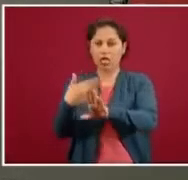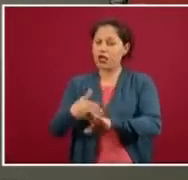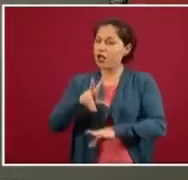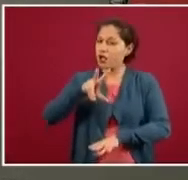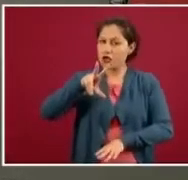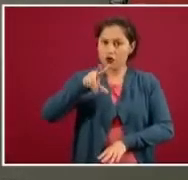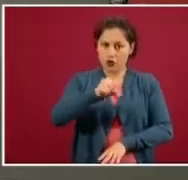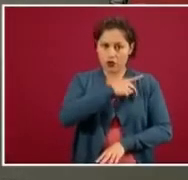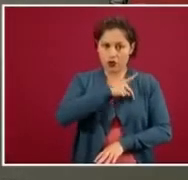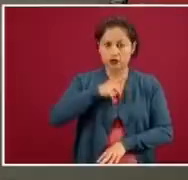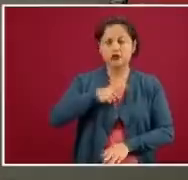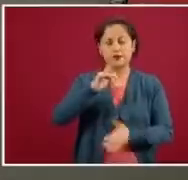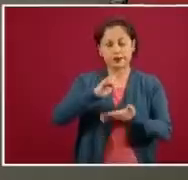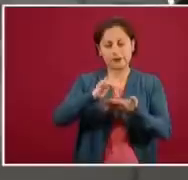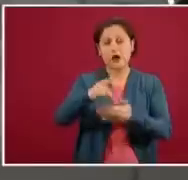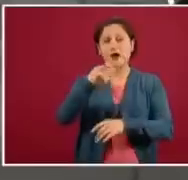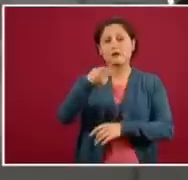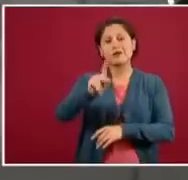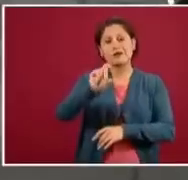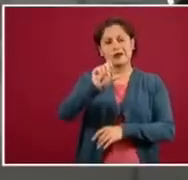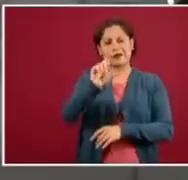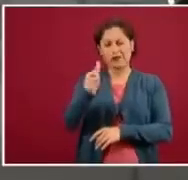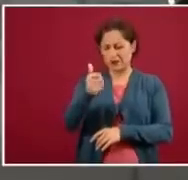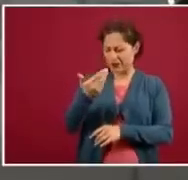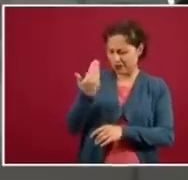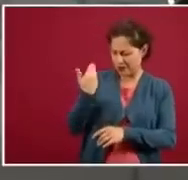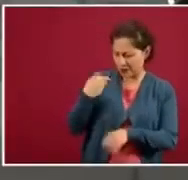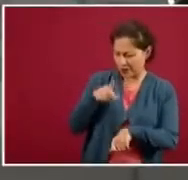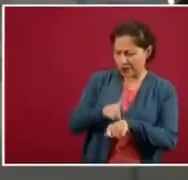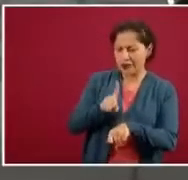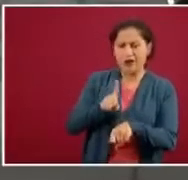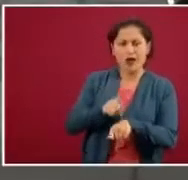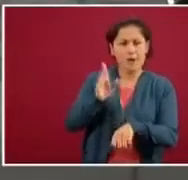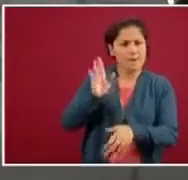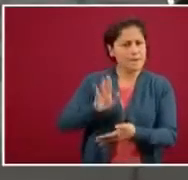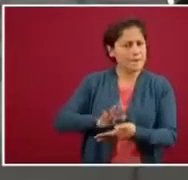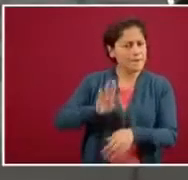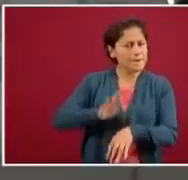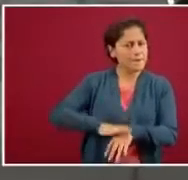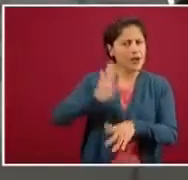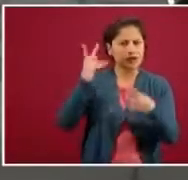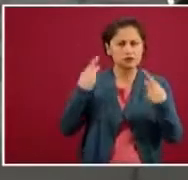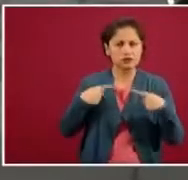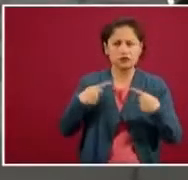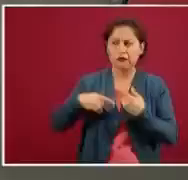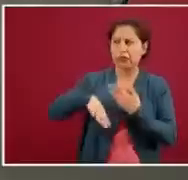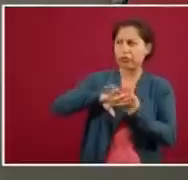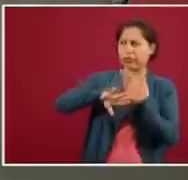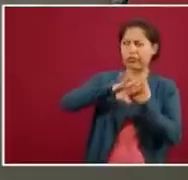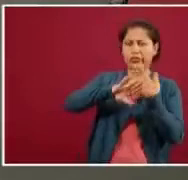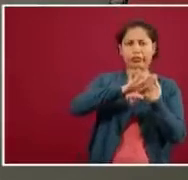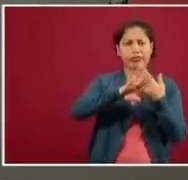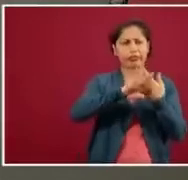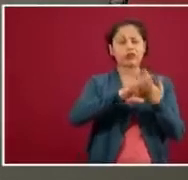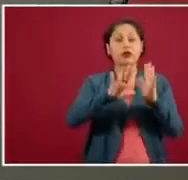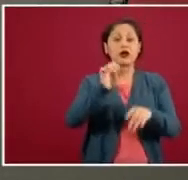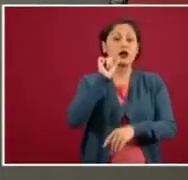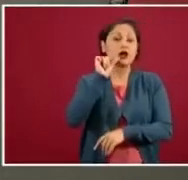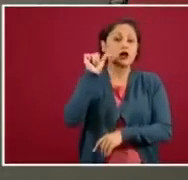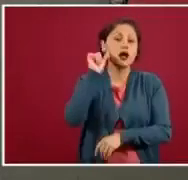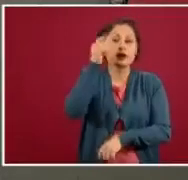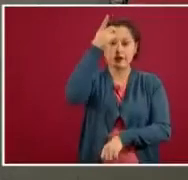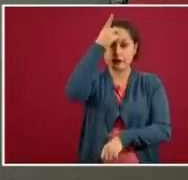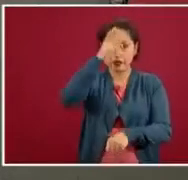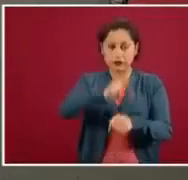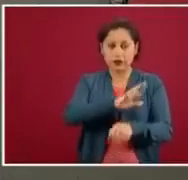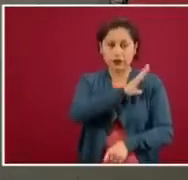visto un incremento en esta incidencia. Se han registrado más casos de ataque. Ayer el director general del ISSSTE hizo un llamado,